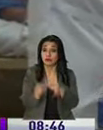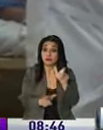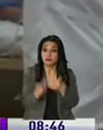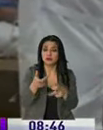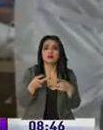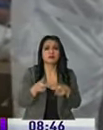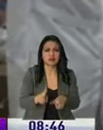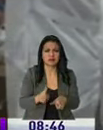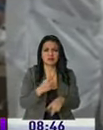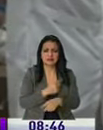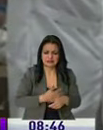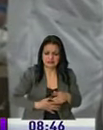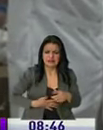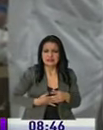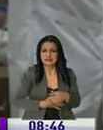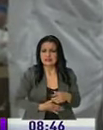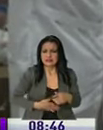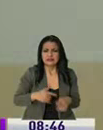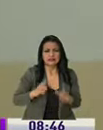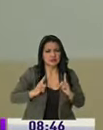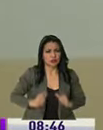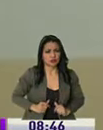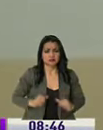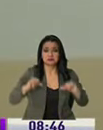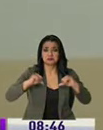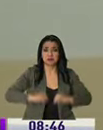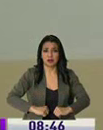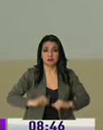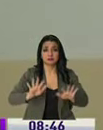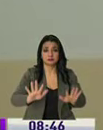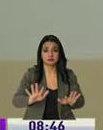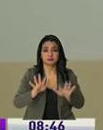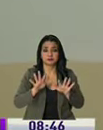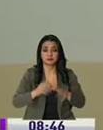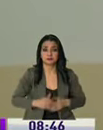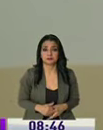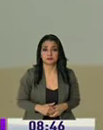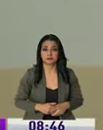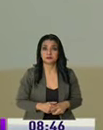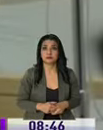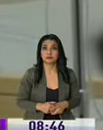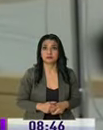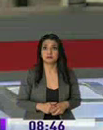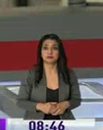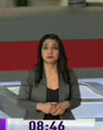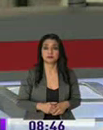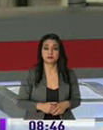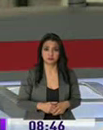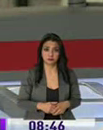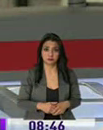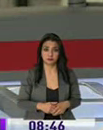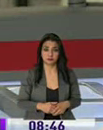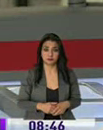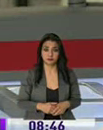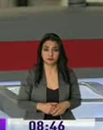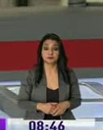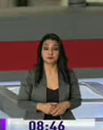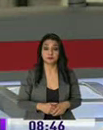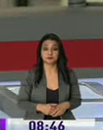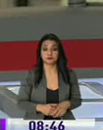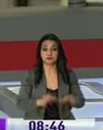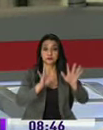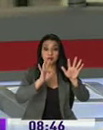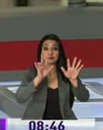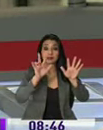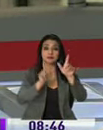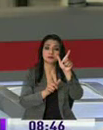sufrieron afectaciones irreversibles en su salud. Desde Los Ríos, informó Odette Camacho. A 83